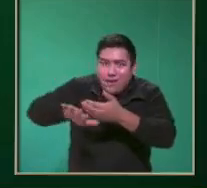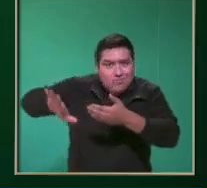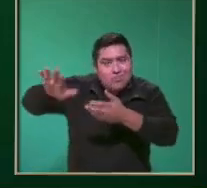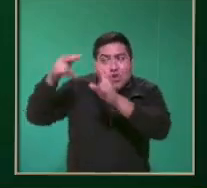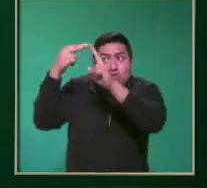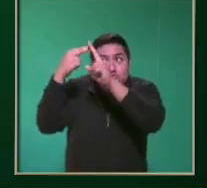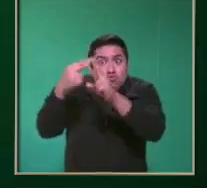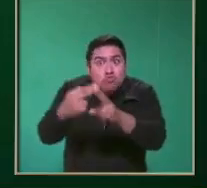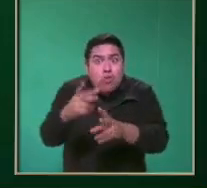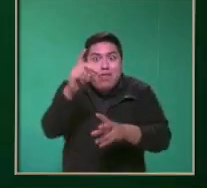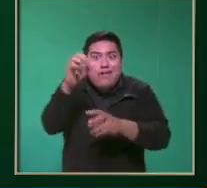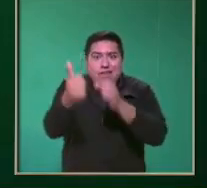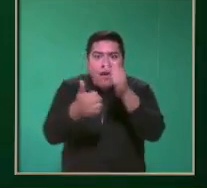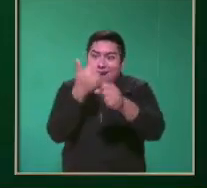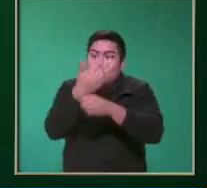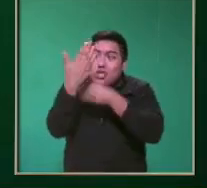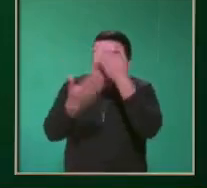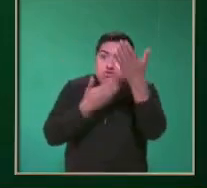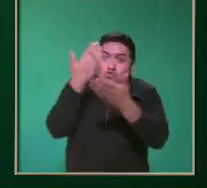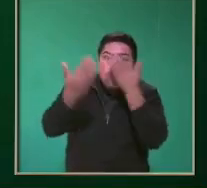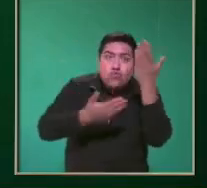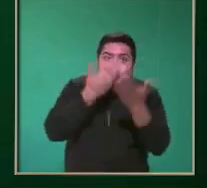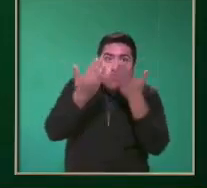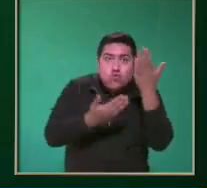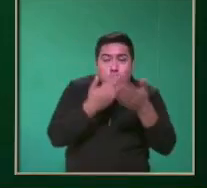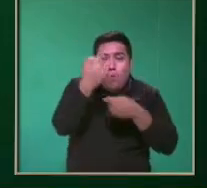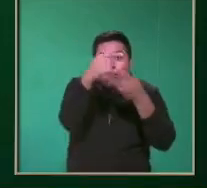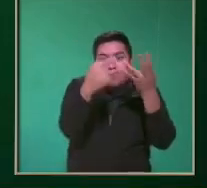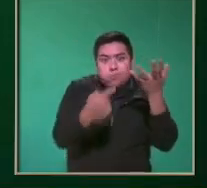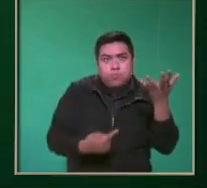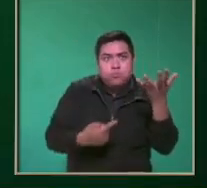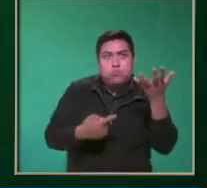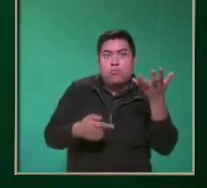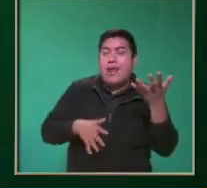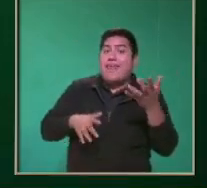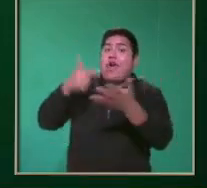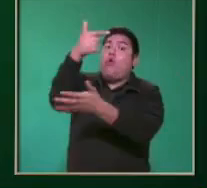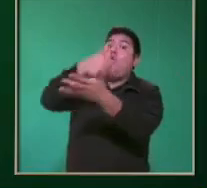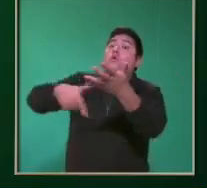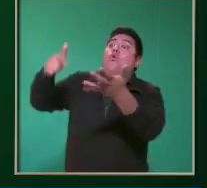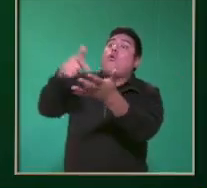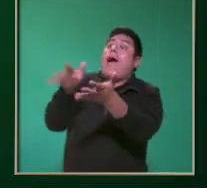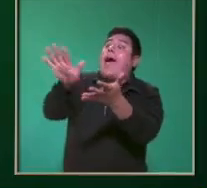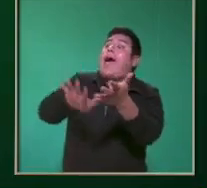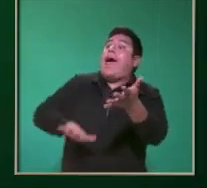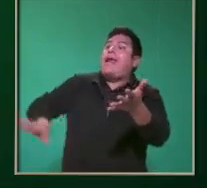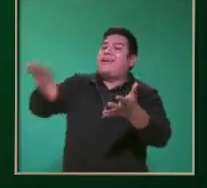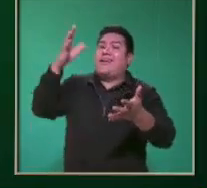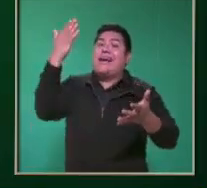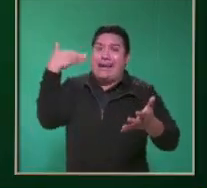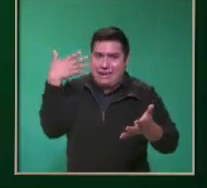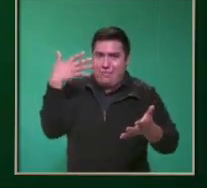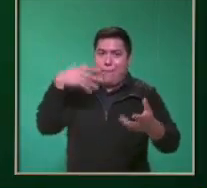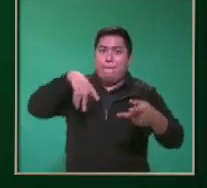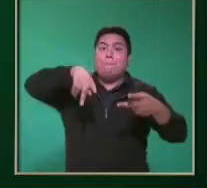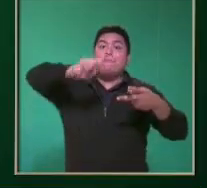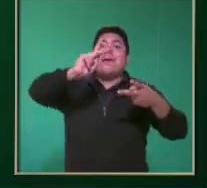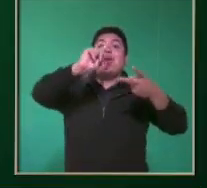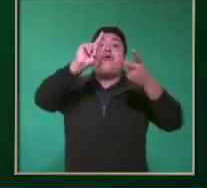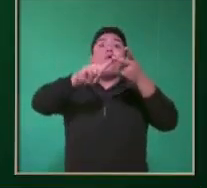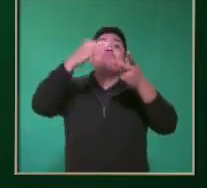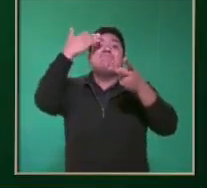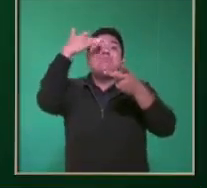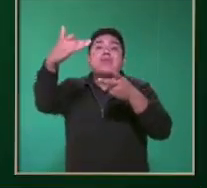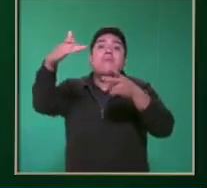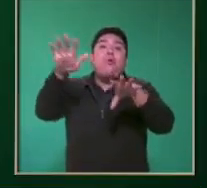estudio pormenorizado de muchas cosas para decir cómo es el clima de un lugar. Mientras que el estado del